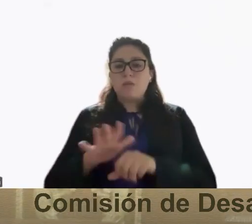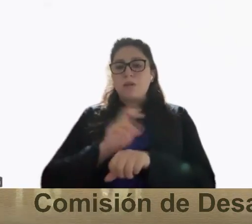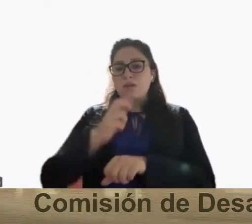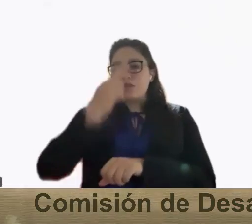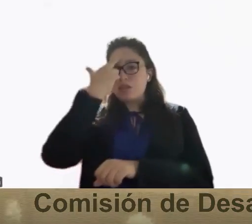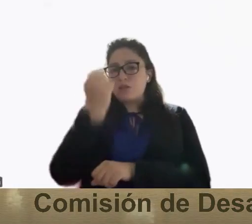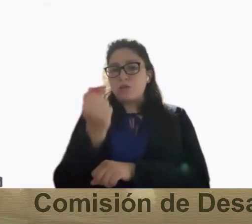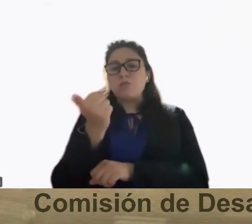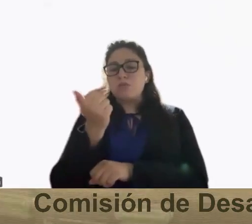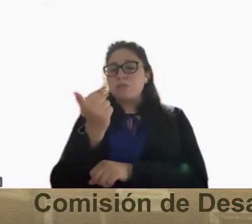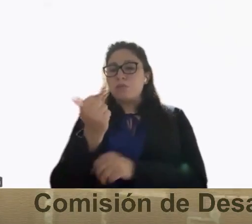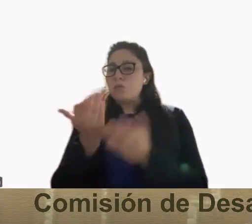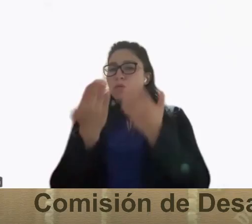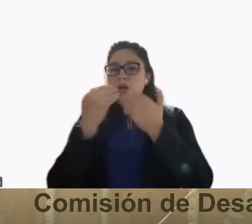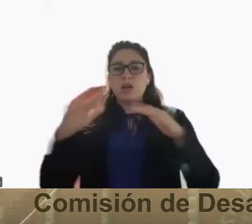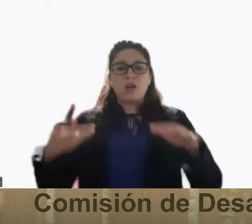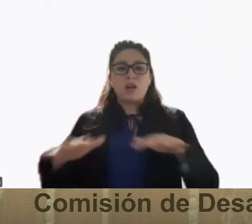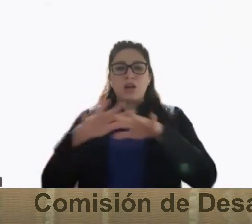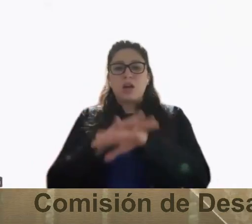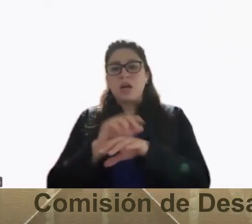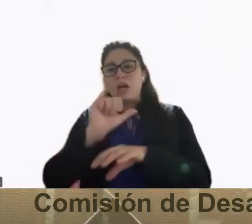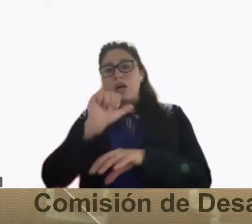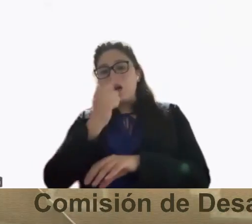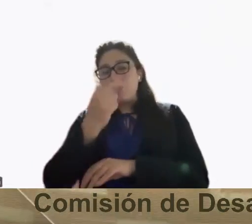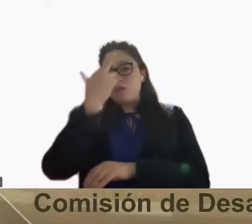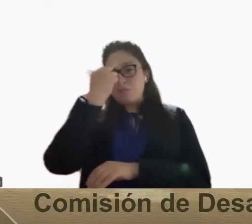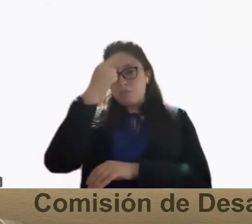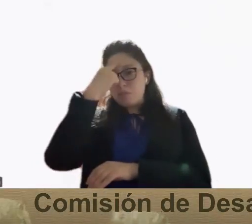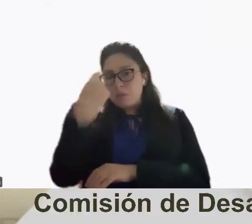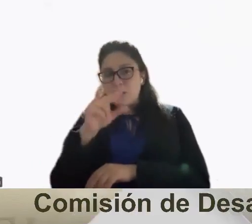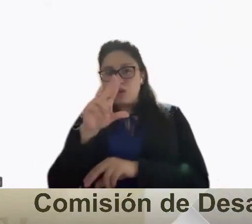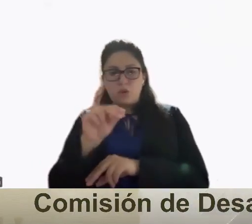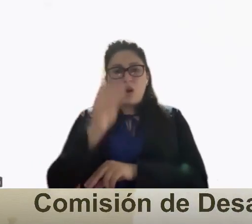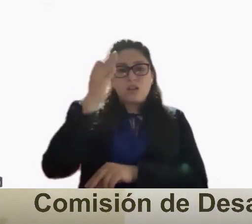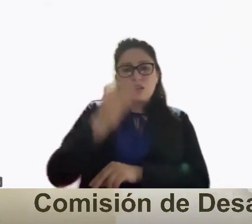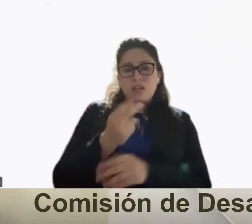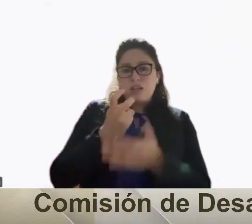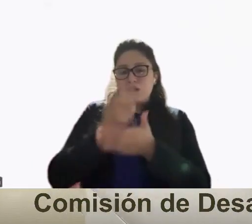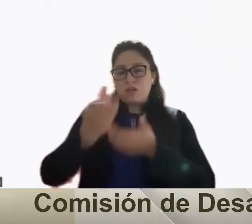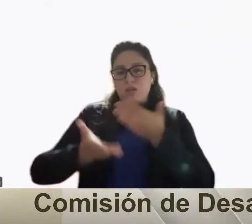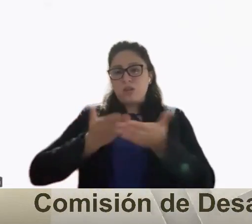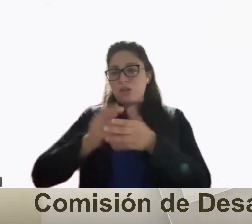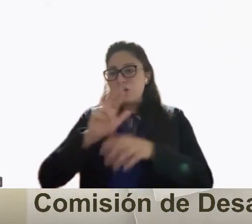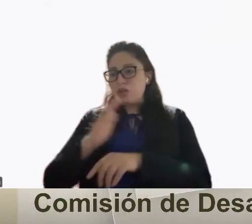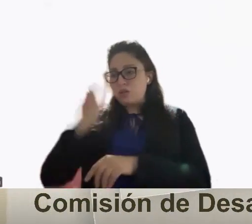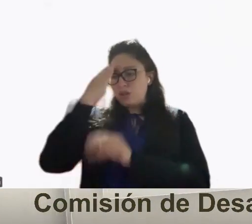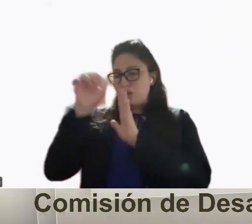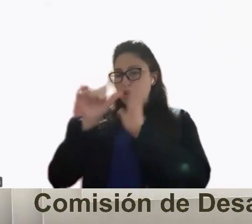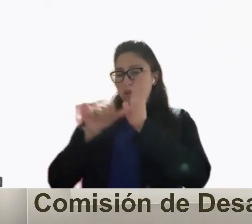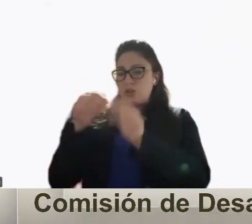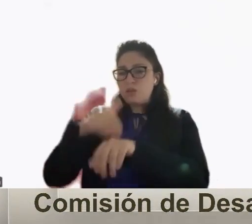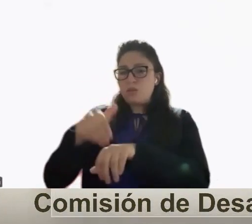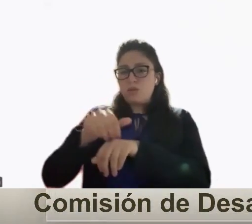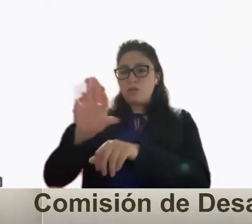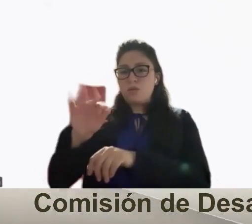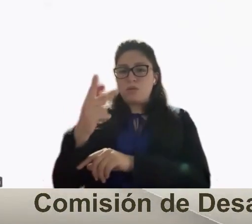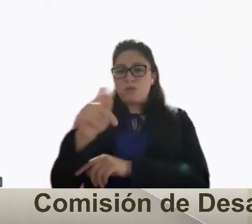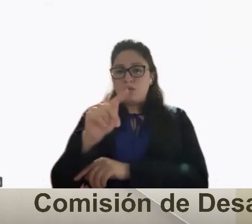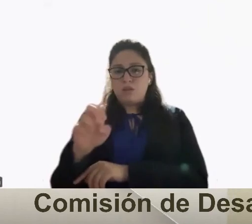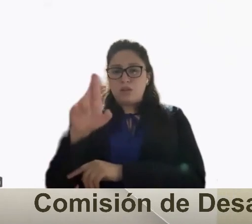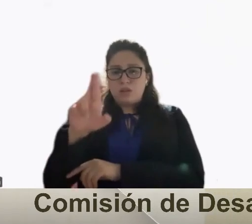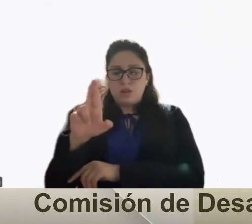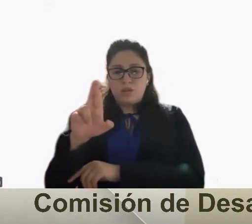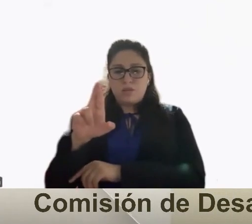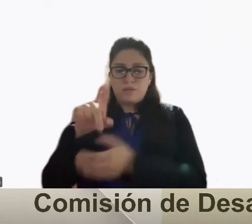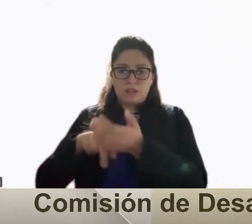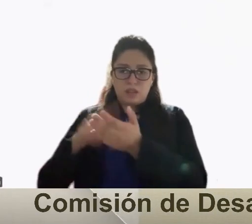la actualización de alguna de las causales de desechamiento precisadas en el artículo 42.3 del ordenamiento